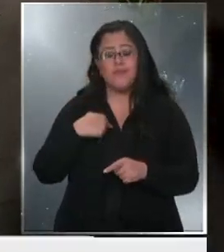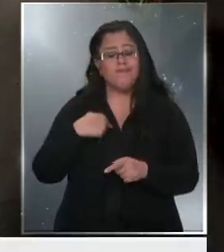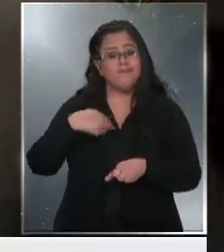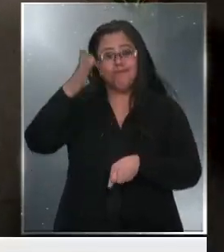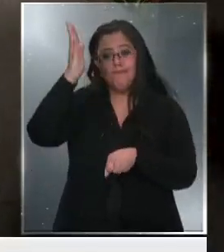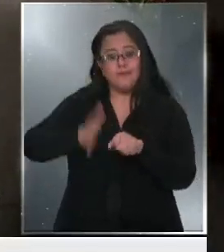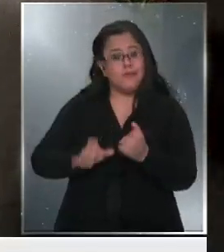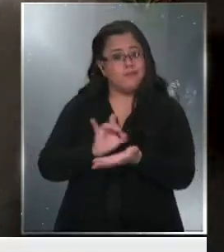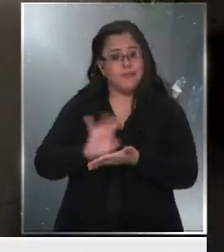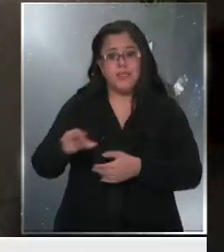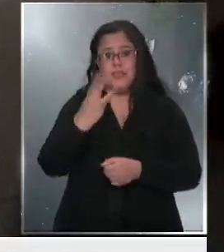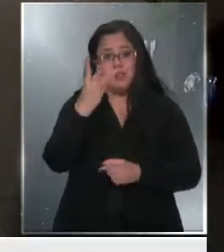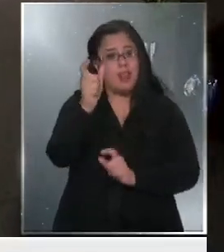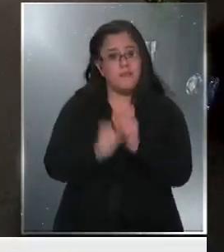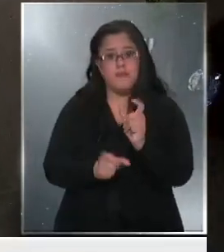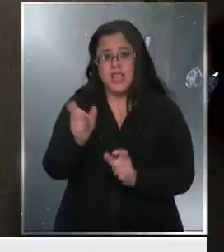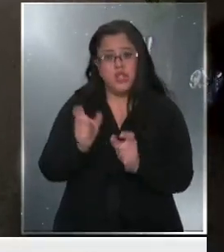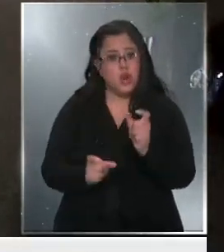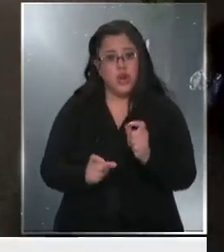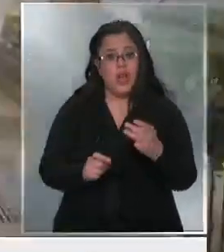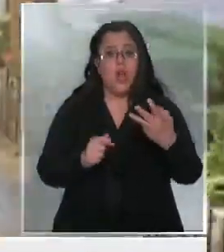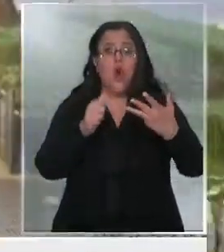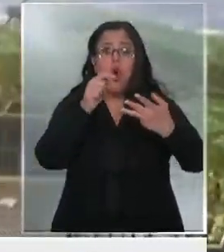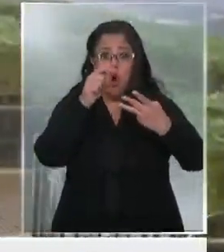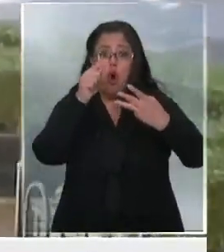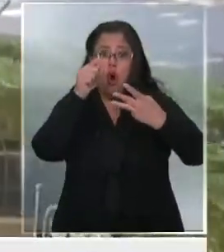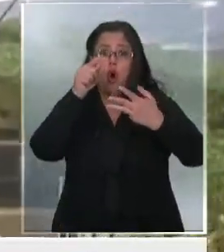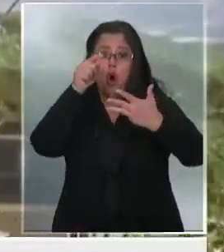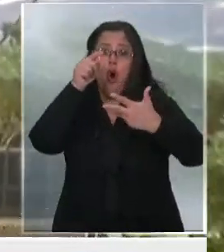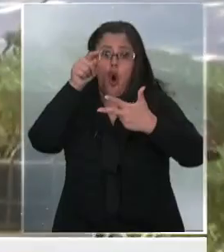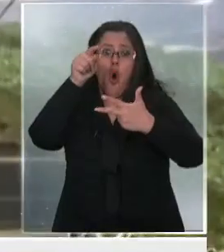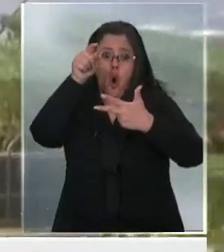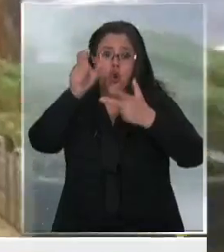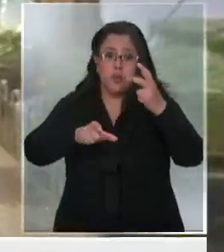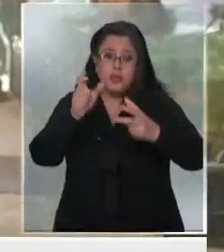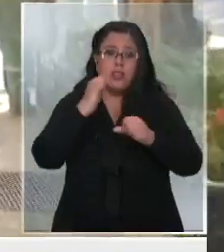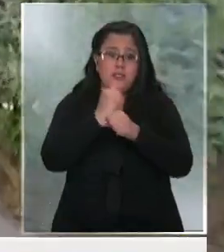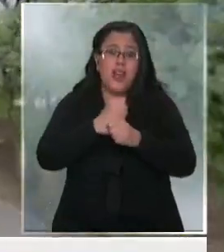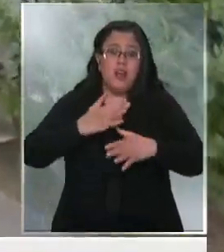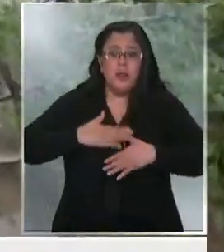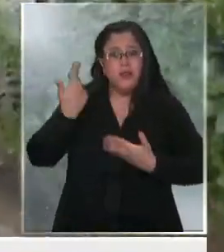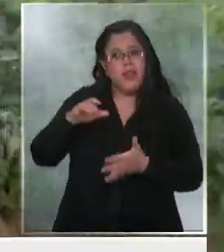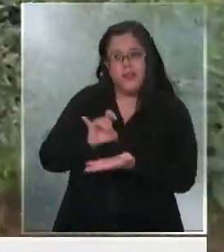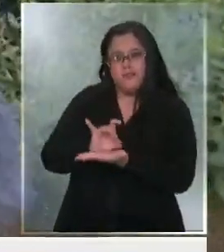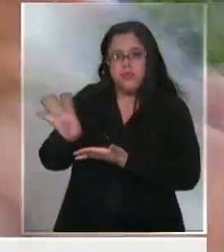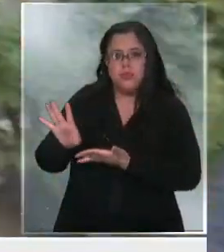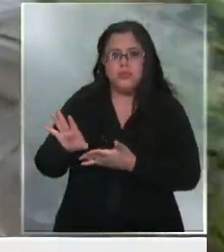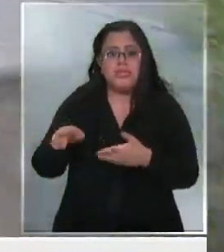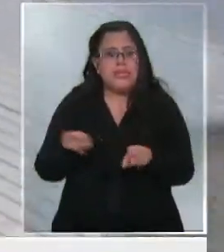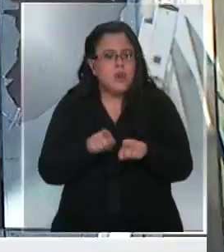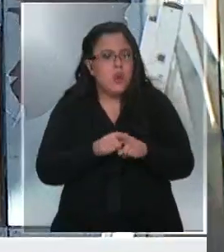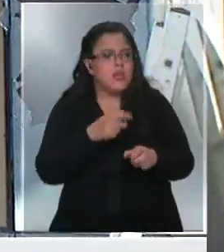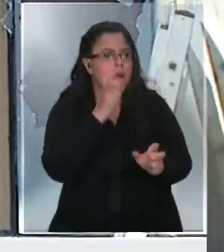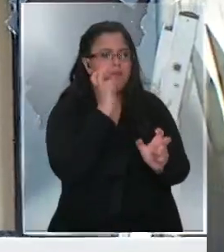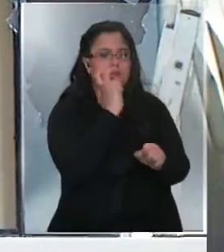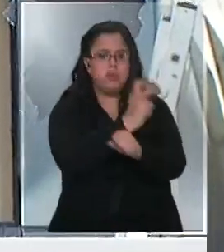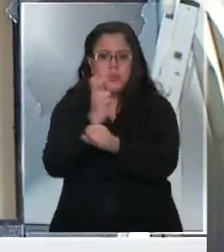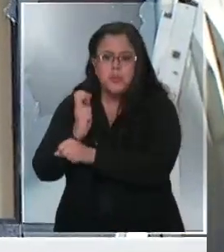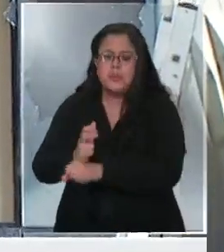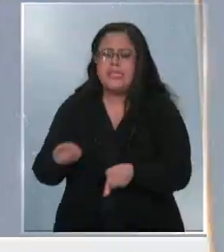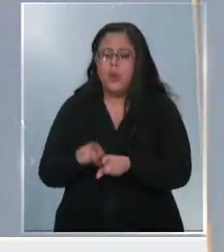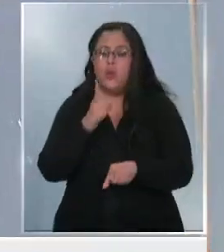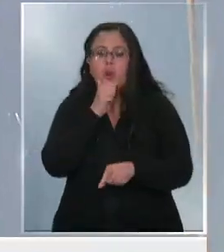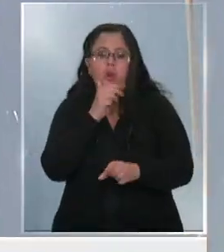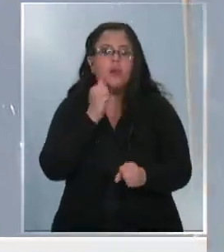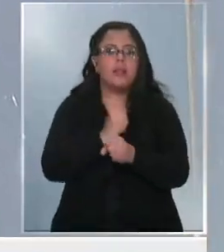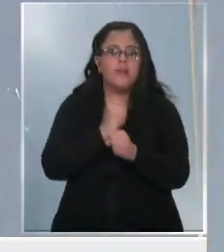personas de un total de 8 que trabajan conmigo. De la mano de la destrucción y los saqueos viene la incertidumbre laboral en uno